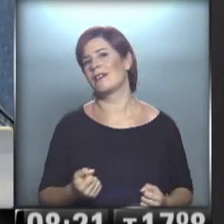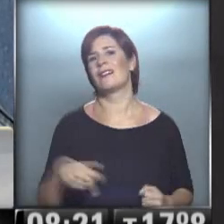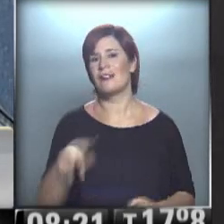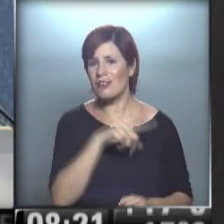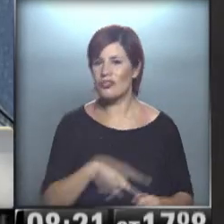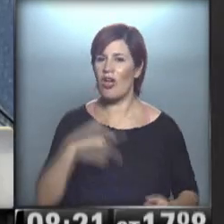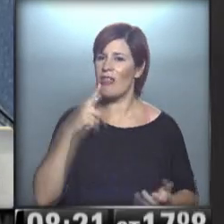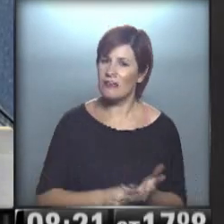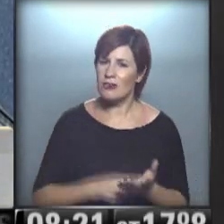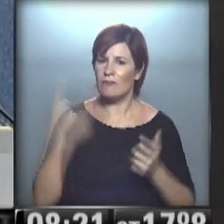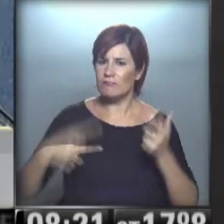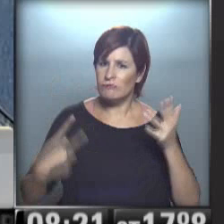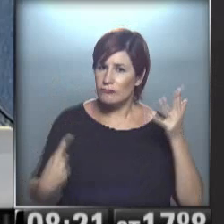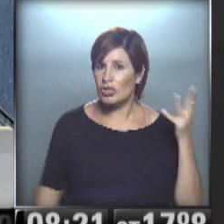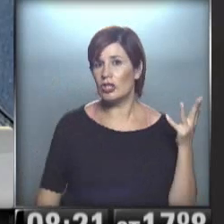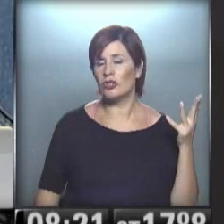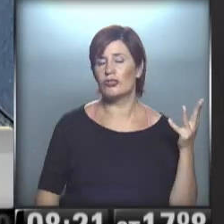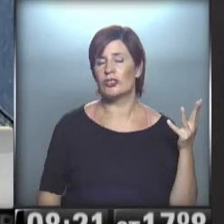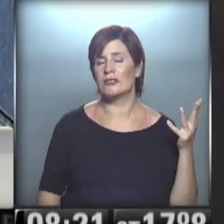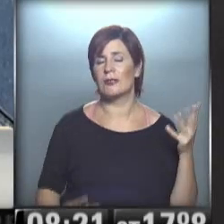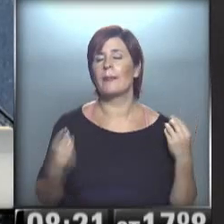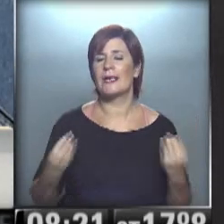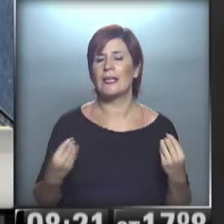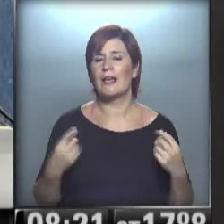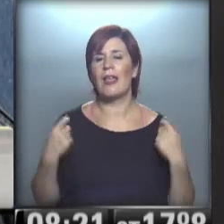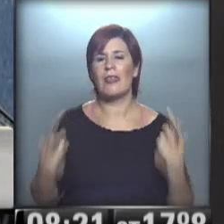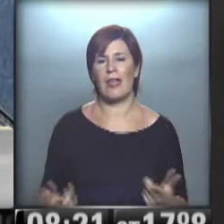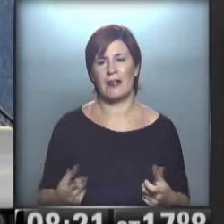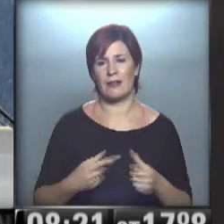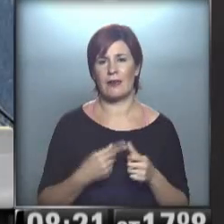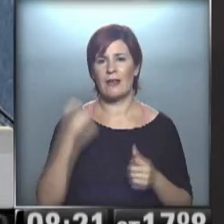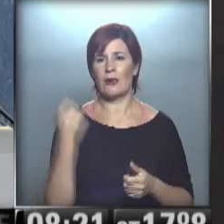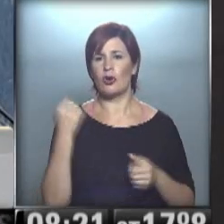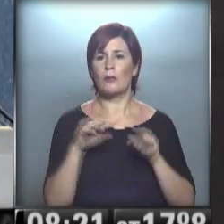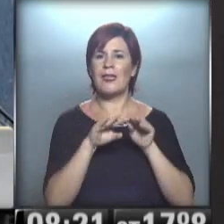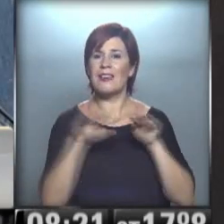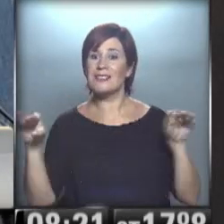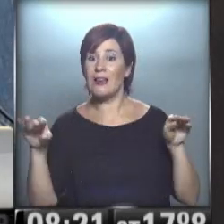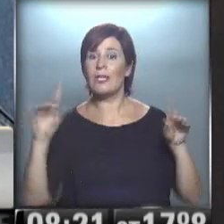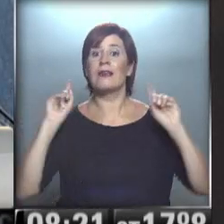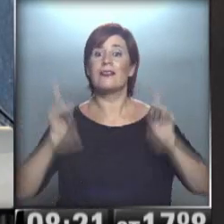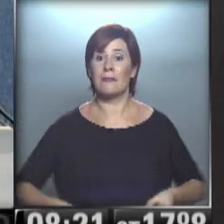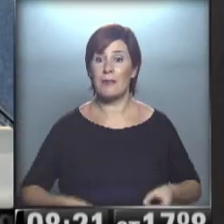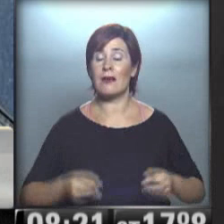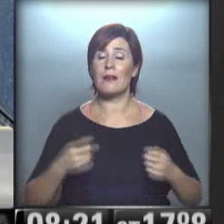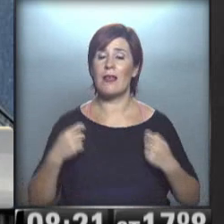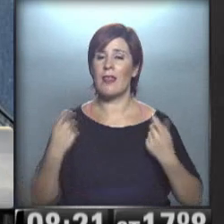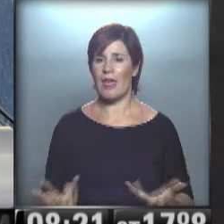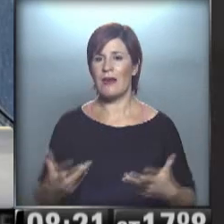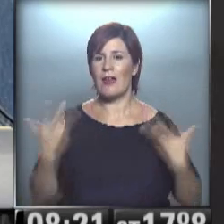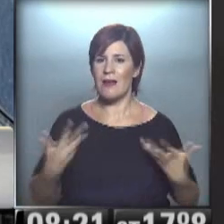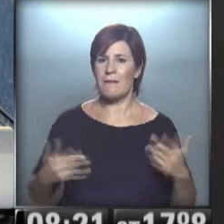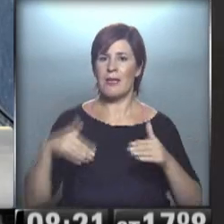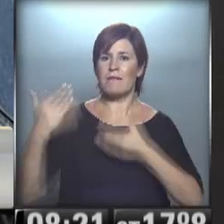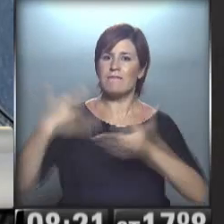tomar decisiones que pretenden generar no solamente estabilidad macroeconómica, sino el impulso para generar la